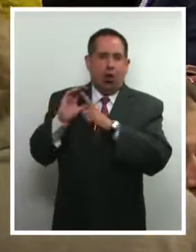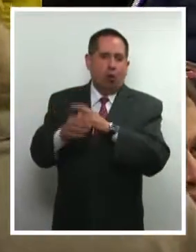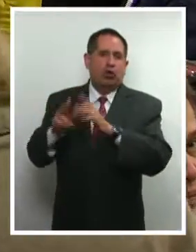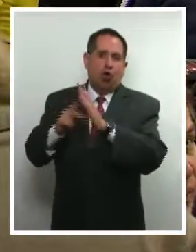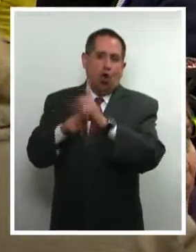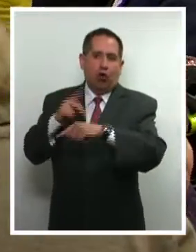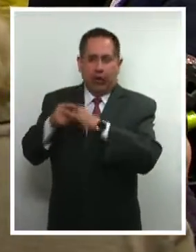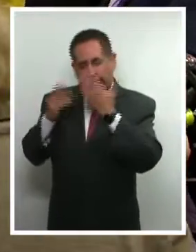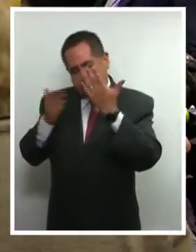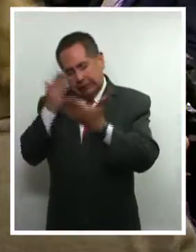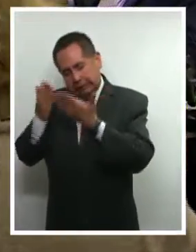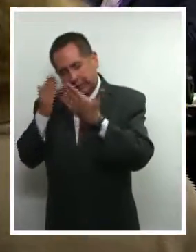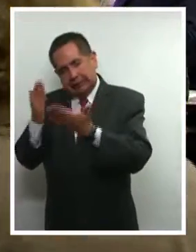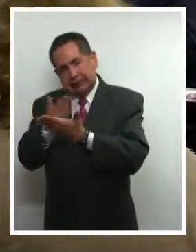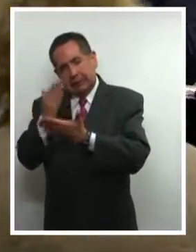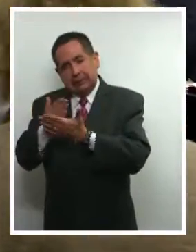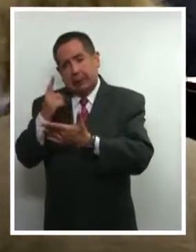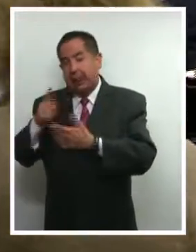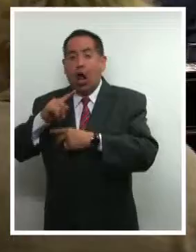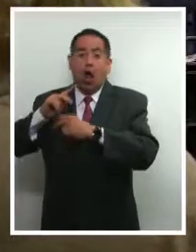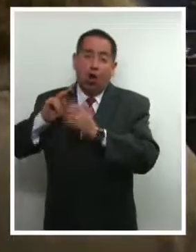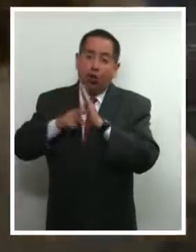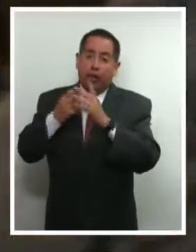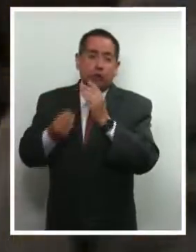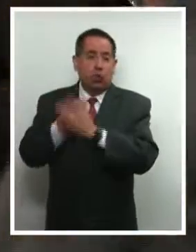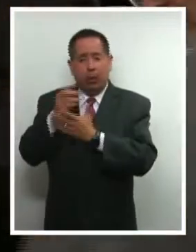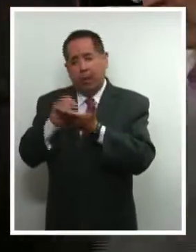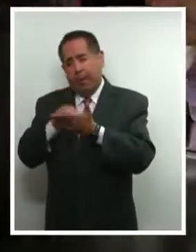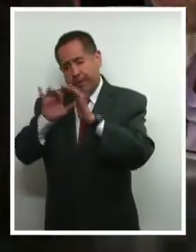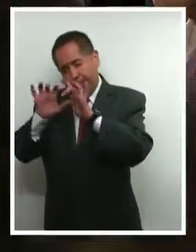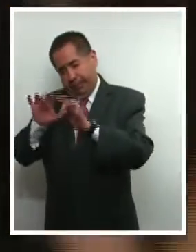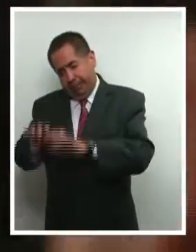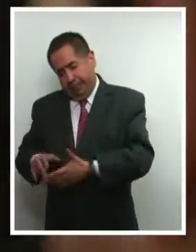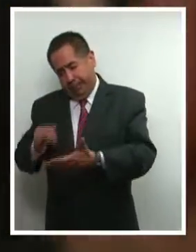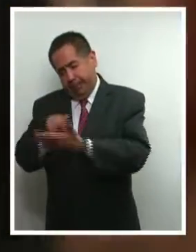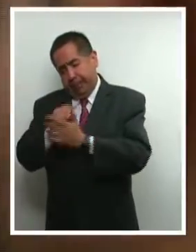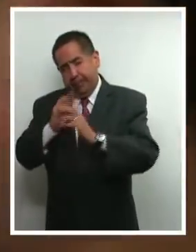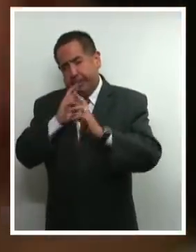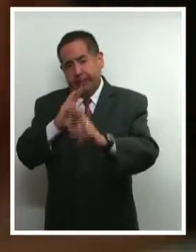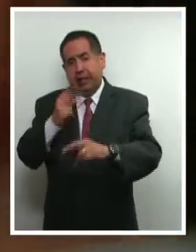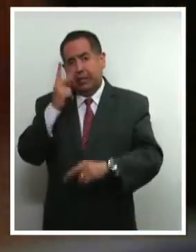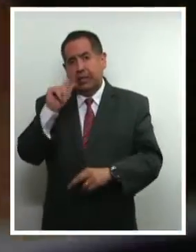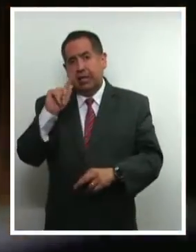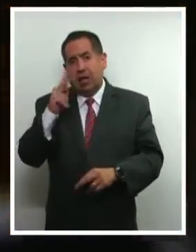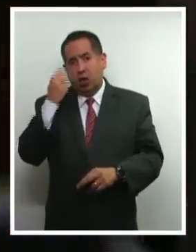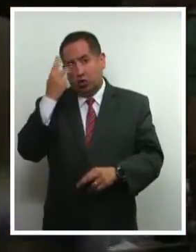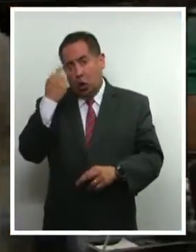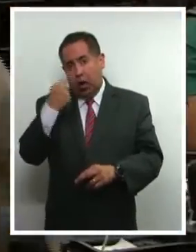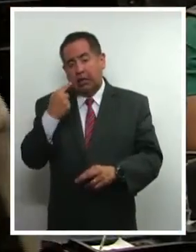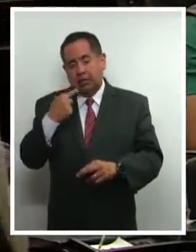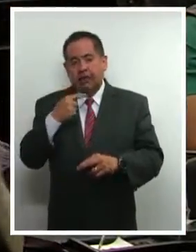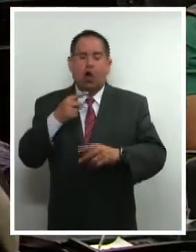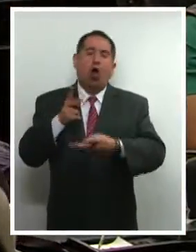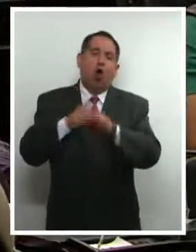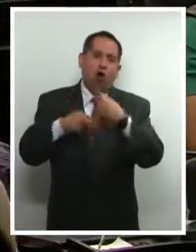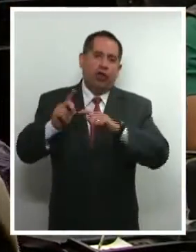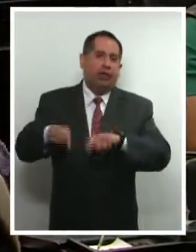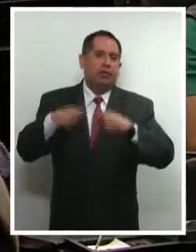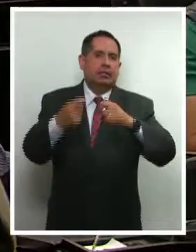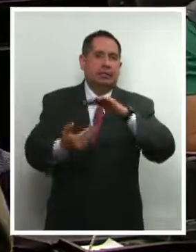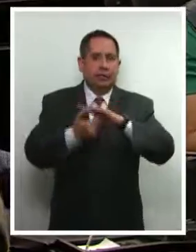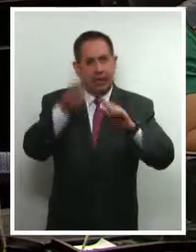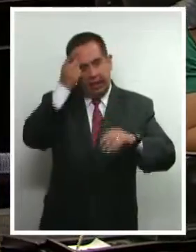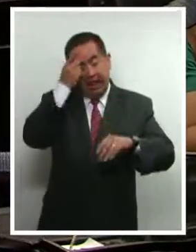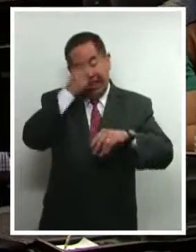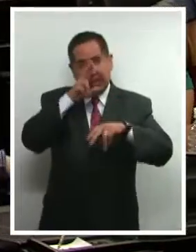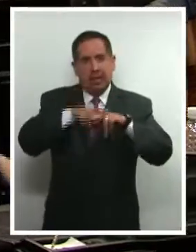nuevo análisis y para que emitan un nuevo dictamen en 72 horas y sea regresado a la mesa directiva para que